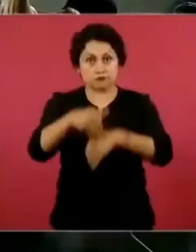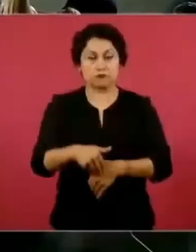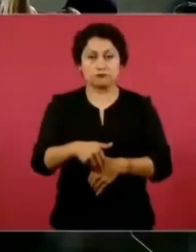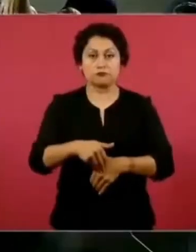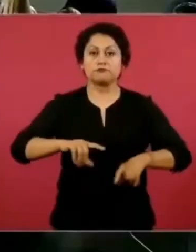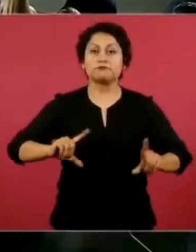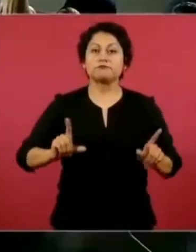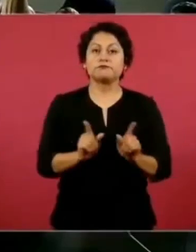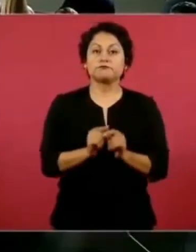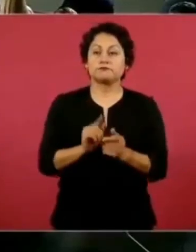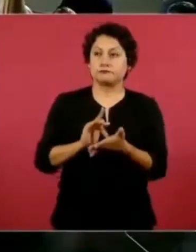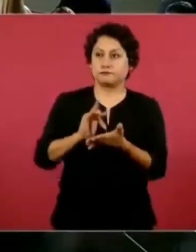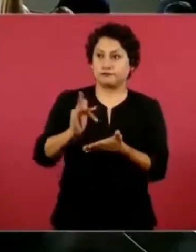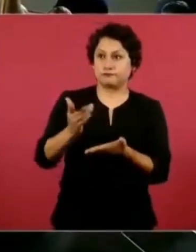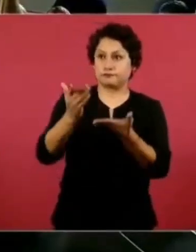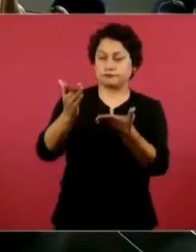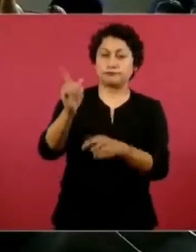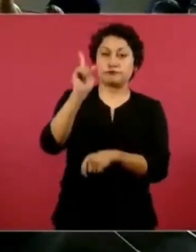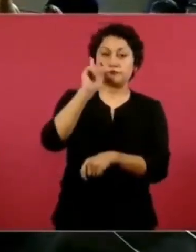nuevamente, ministra presidenta.